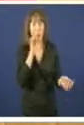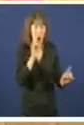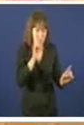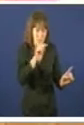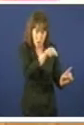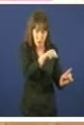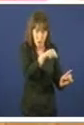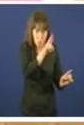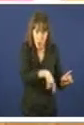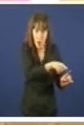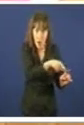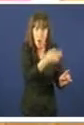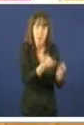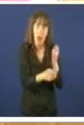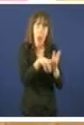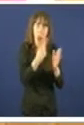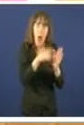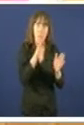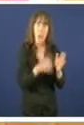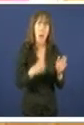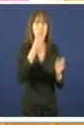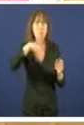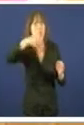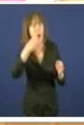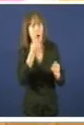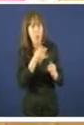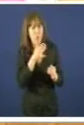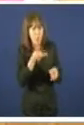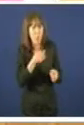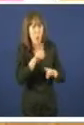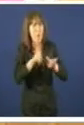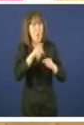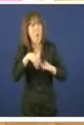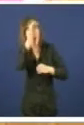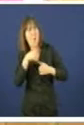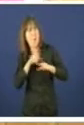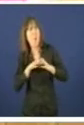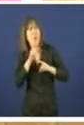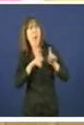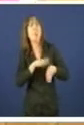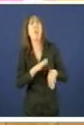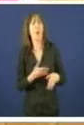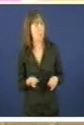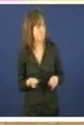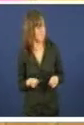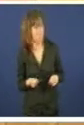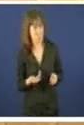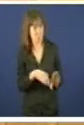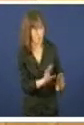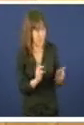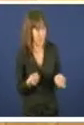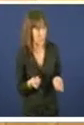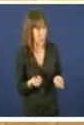e a lei é tan boa, non sei porque xe se preocupa a posición do BNG. Non se entende, non se sostén. E digo,